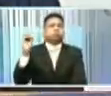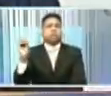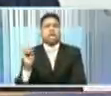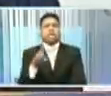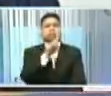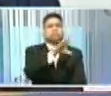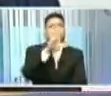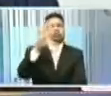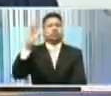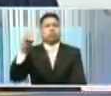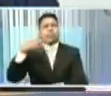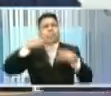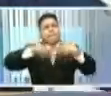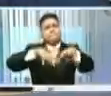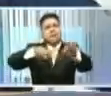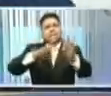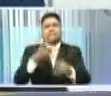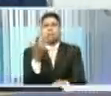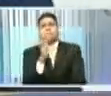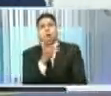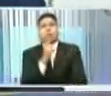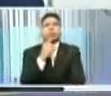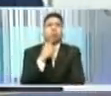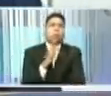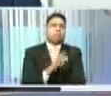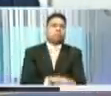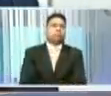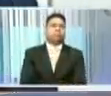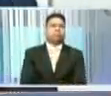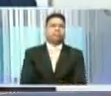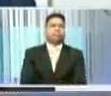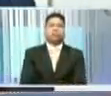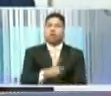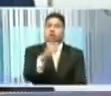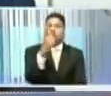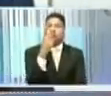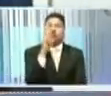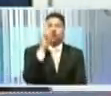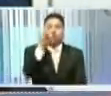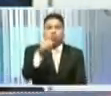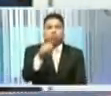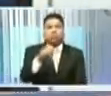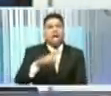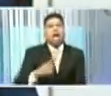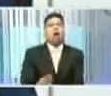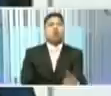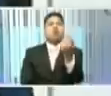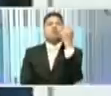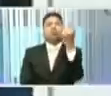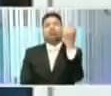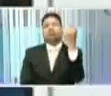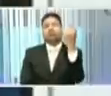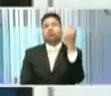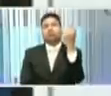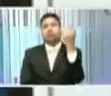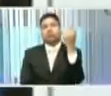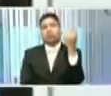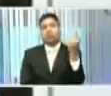100, 150 marchas más. Y nunca ha habido un solo incidente